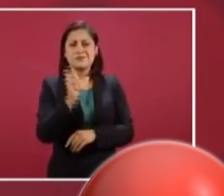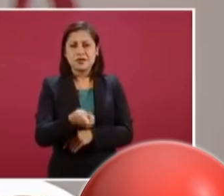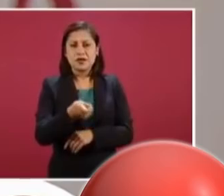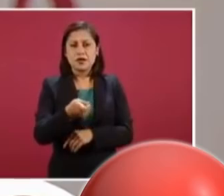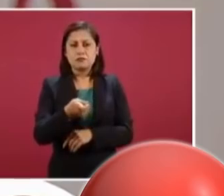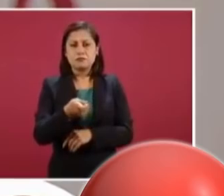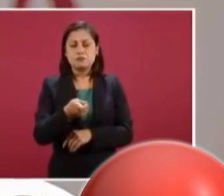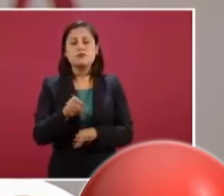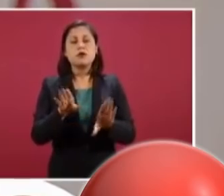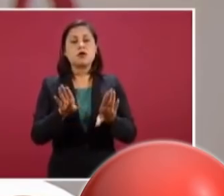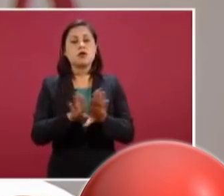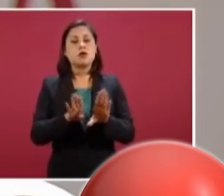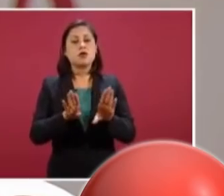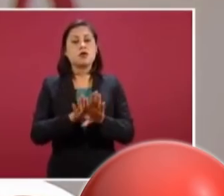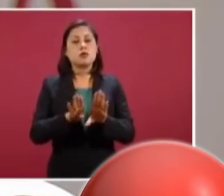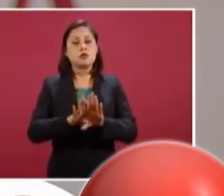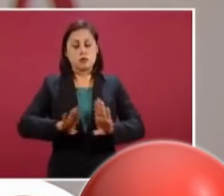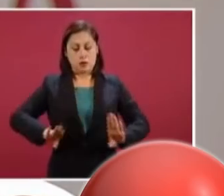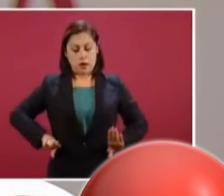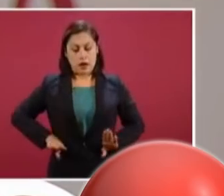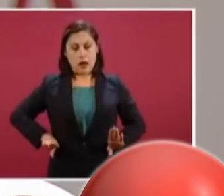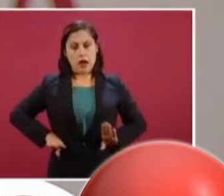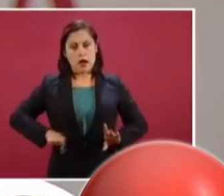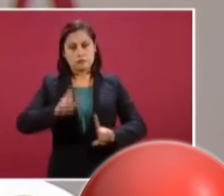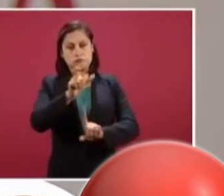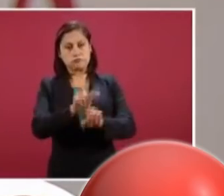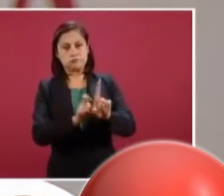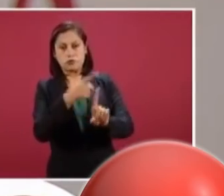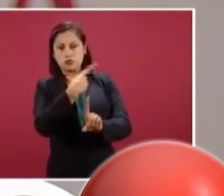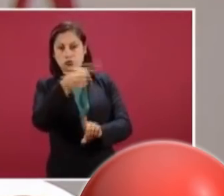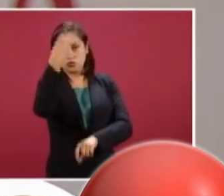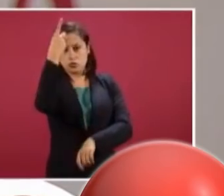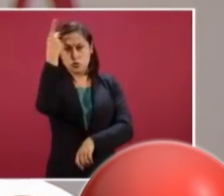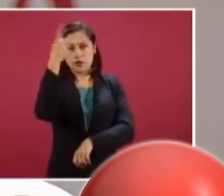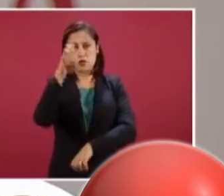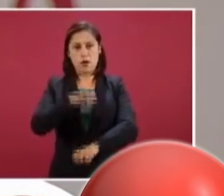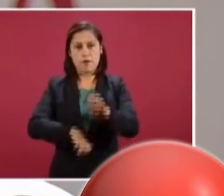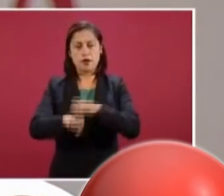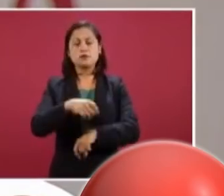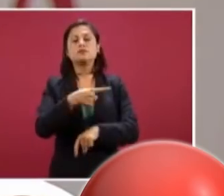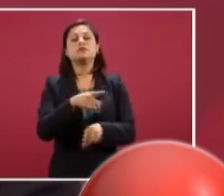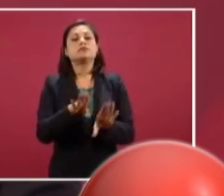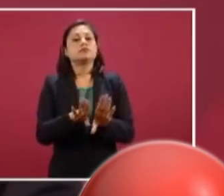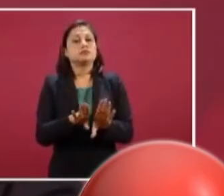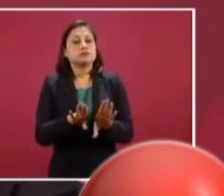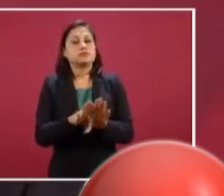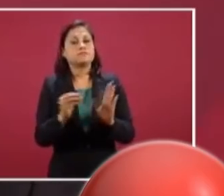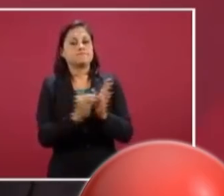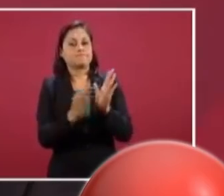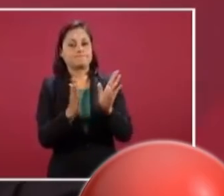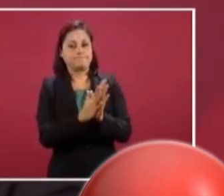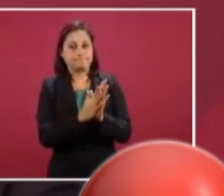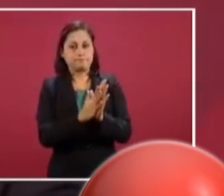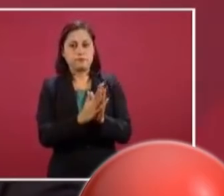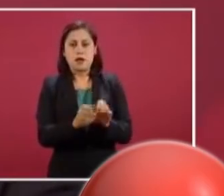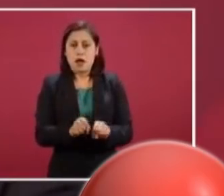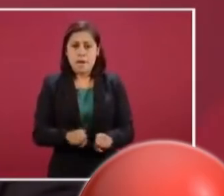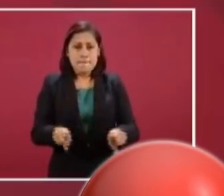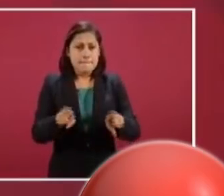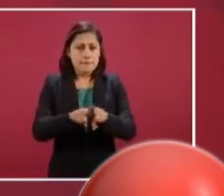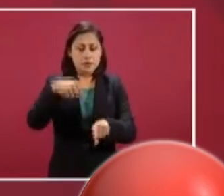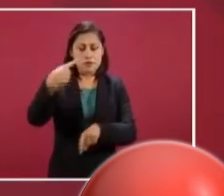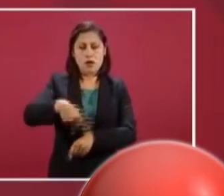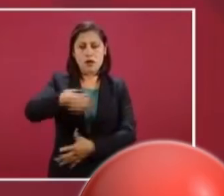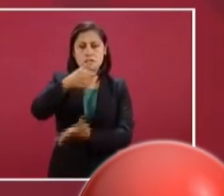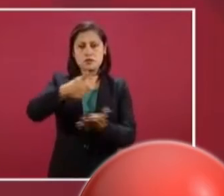actuación del empresario. Y lo mismo en la Ciudad de México y en el país en